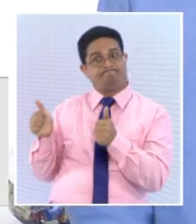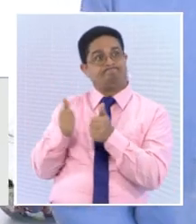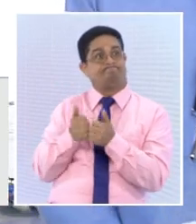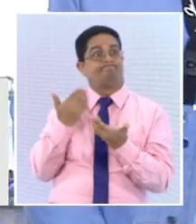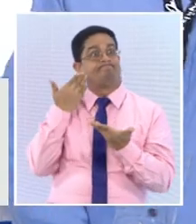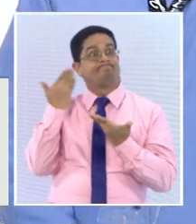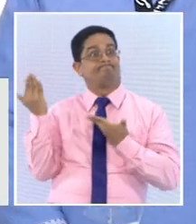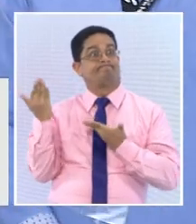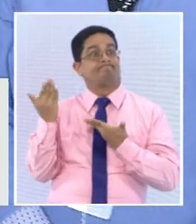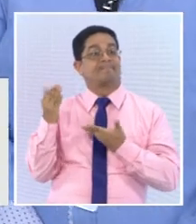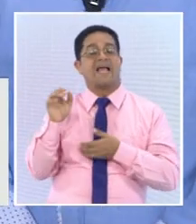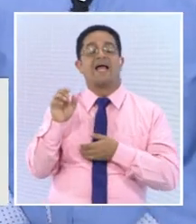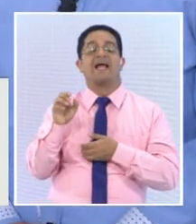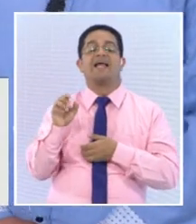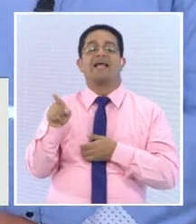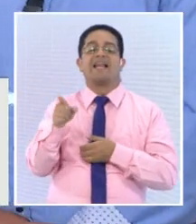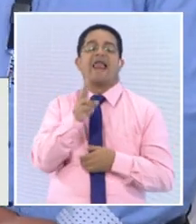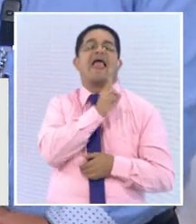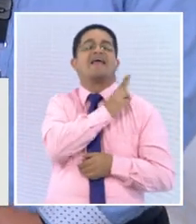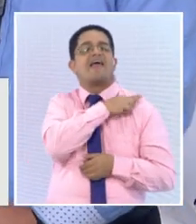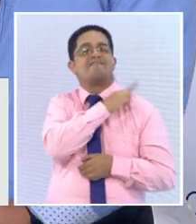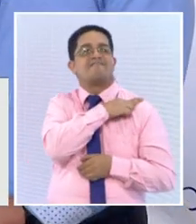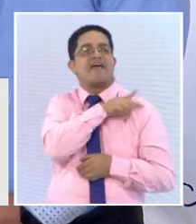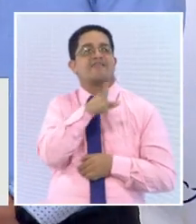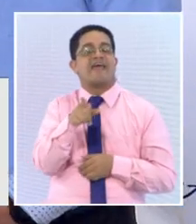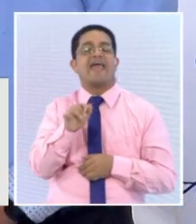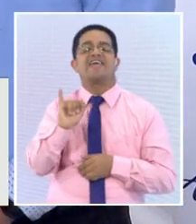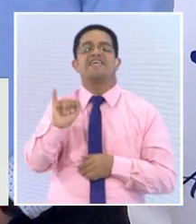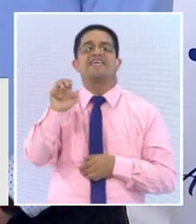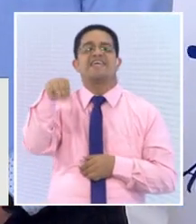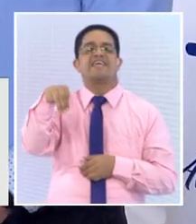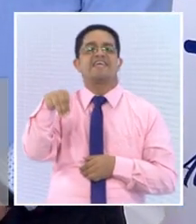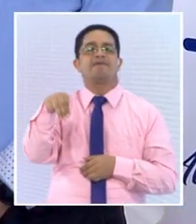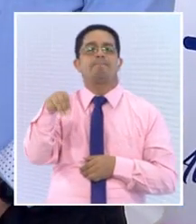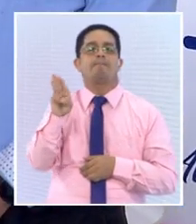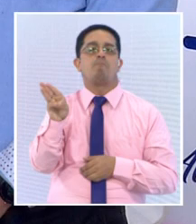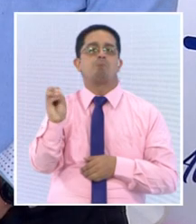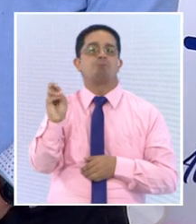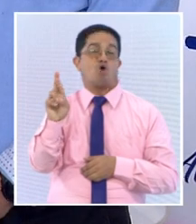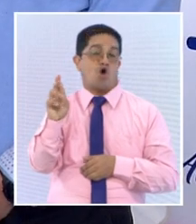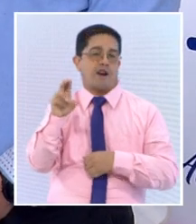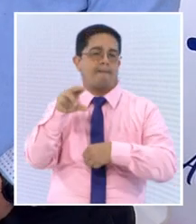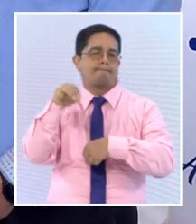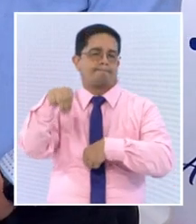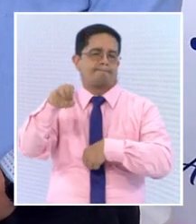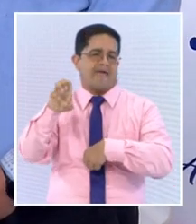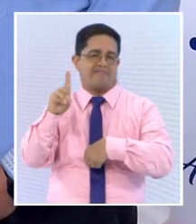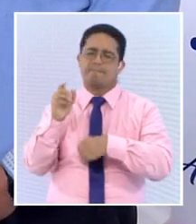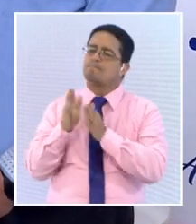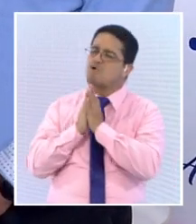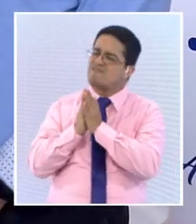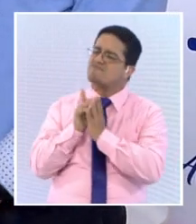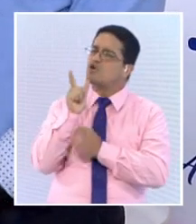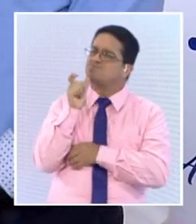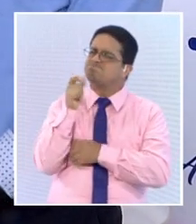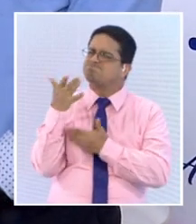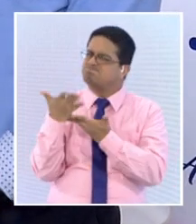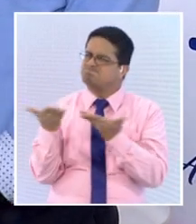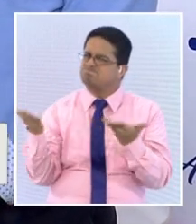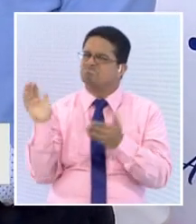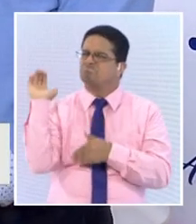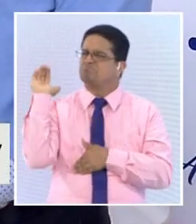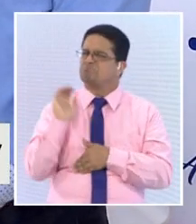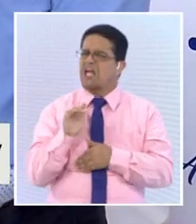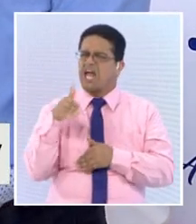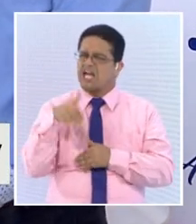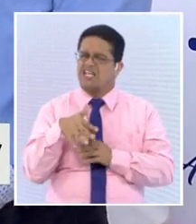Juan Sanguino, quien es gerente de Impornet. Bienvenido a la pantalla de Globovisión. Yo quisiera que compartiera con todos nosotros, pues, parte de lo que traen